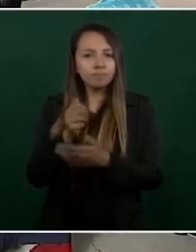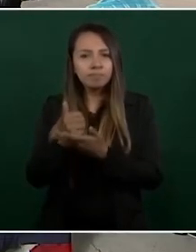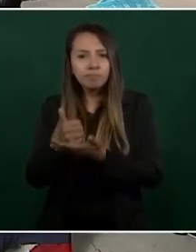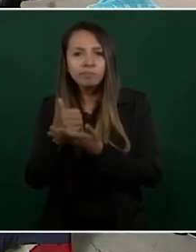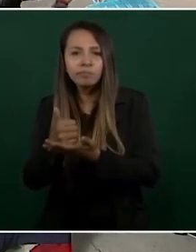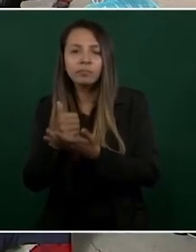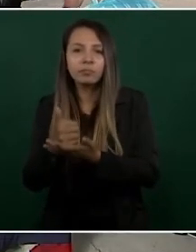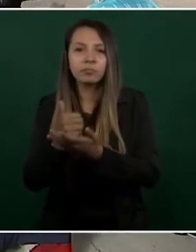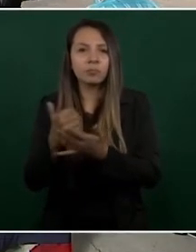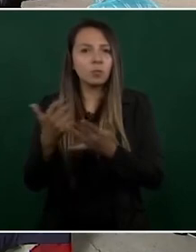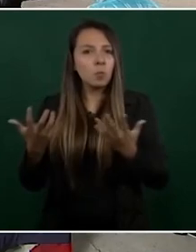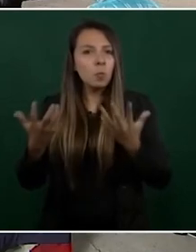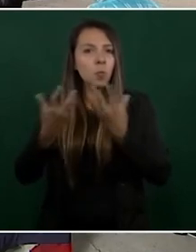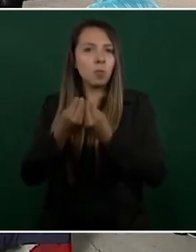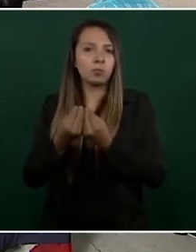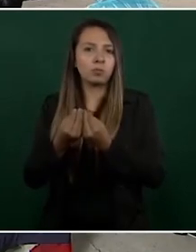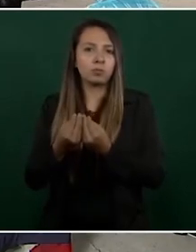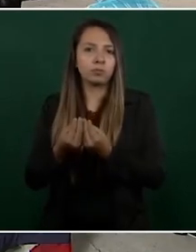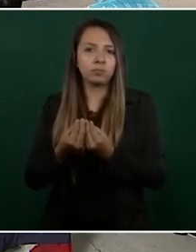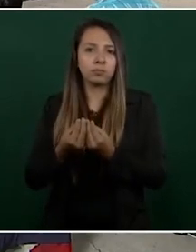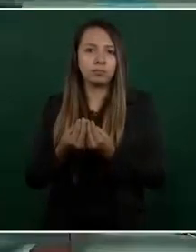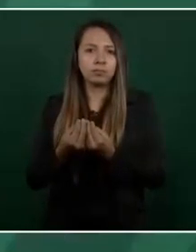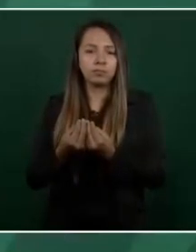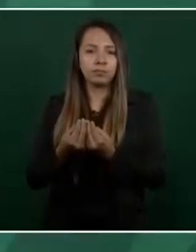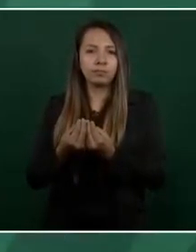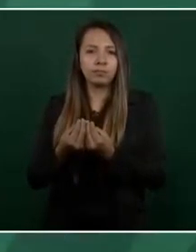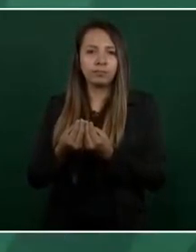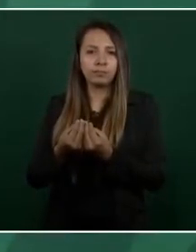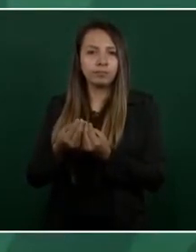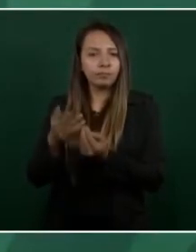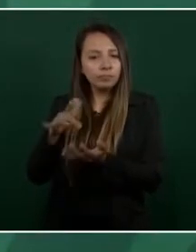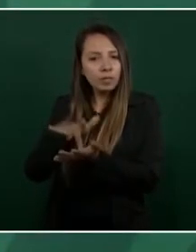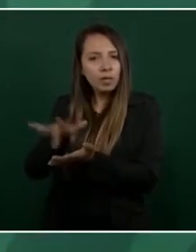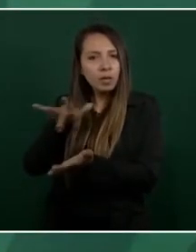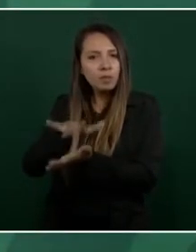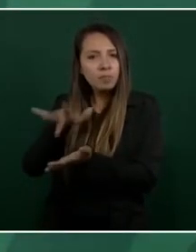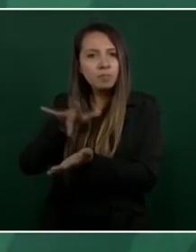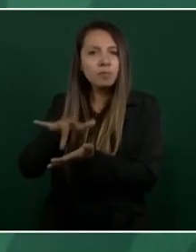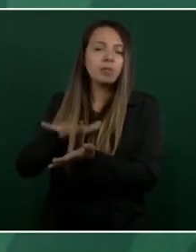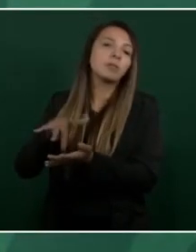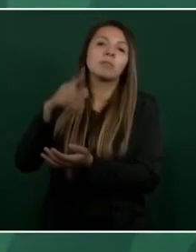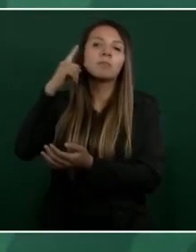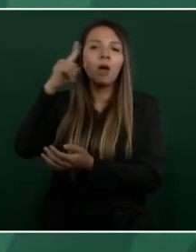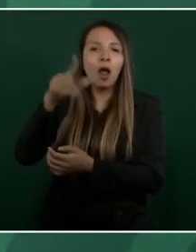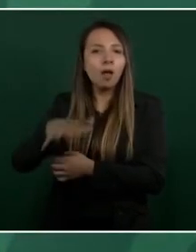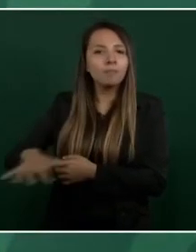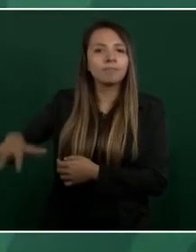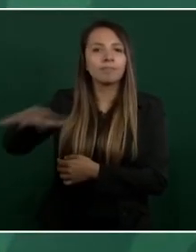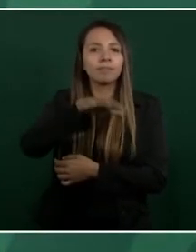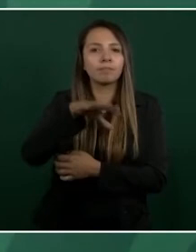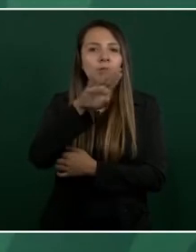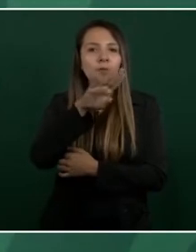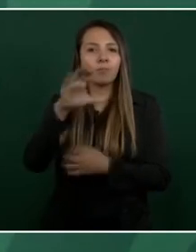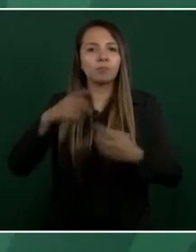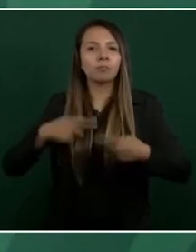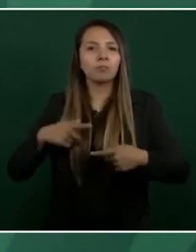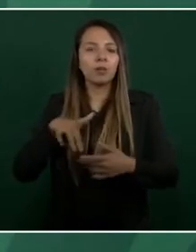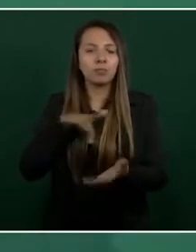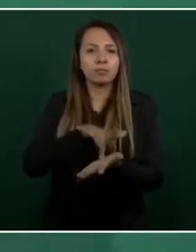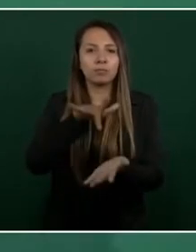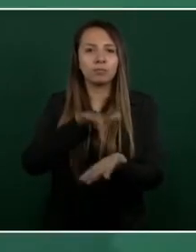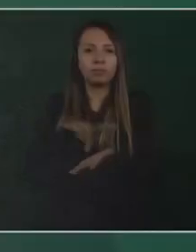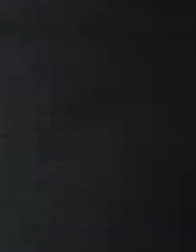junto a ella para apoyar al pueblo de Baja California.